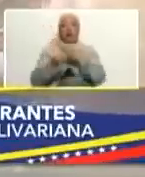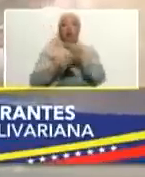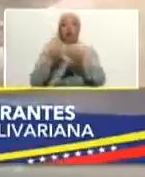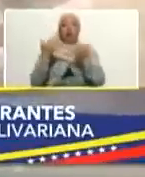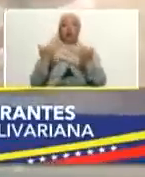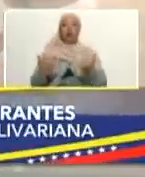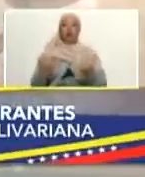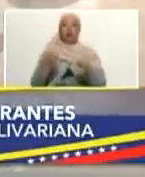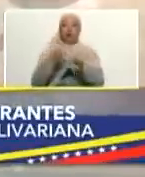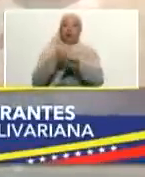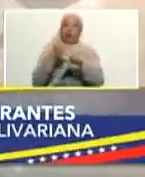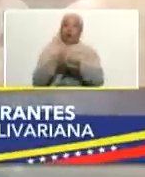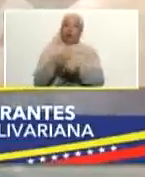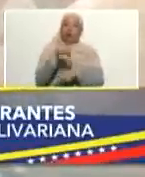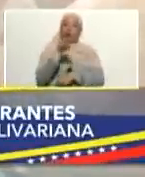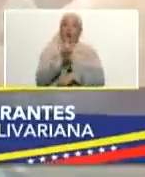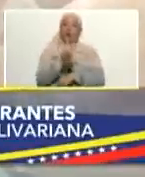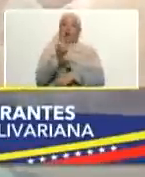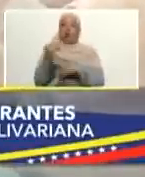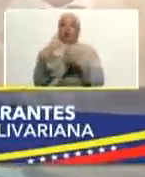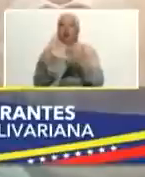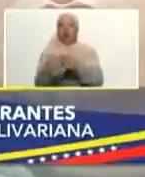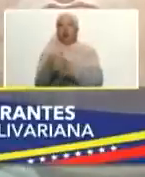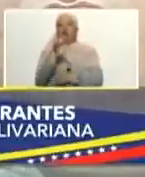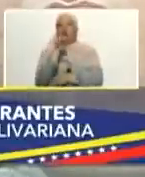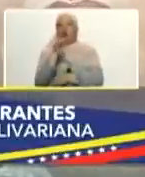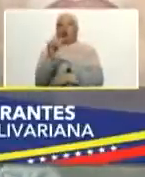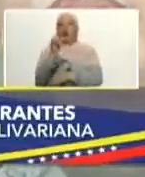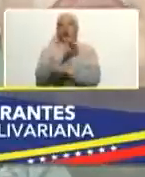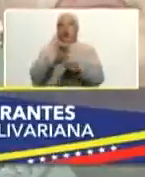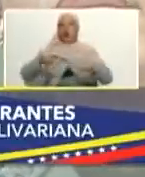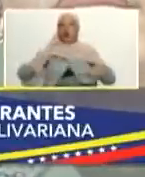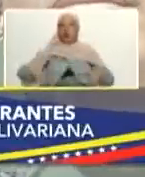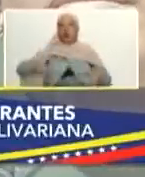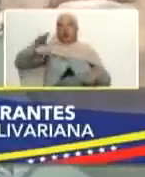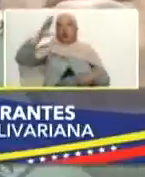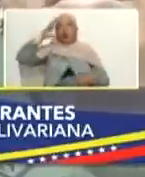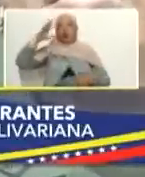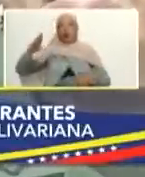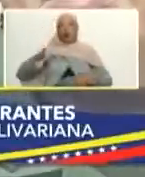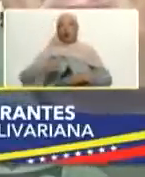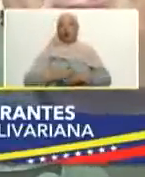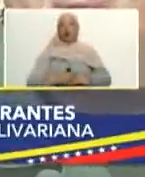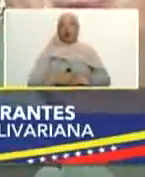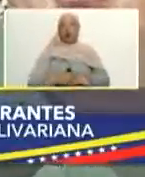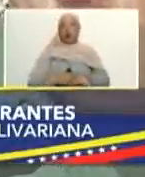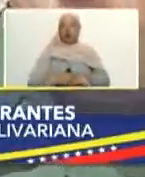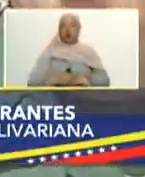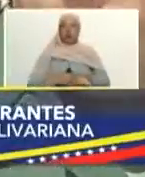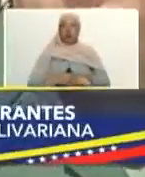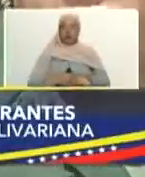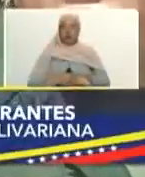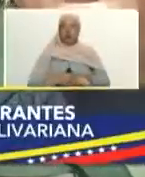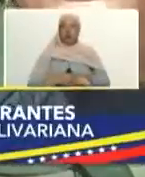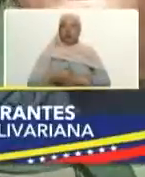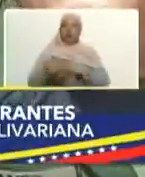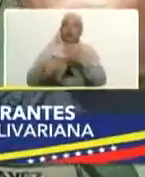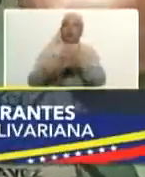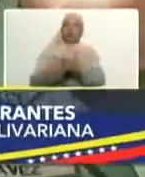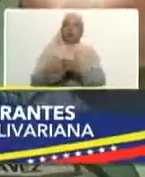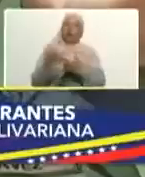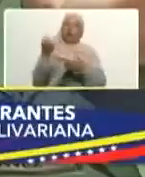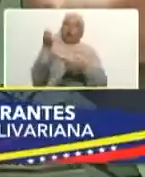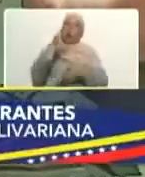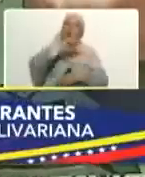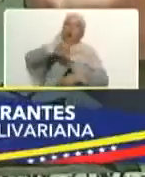los días en el accionar de la Fuerza Armada Nacional Bolivariana. Cuando uno ve los sucesos,